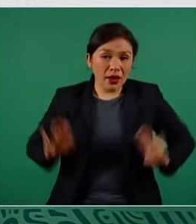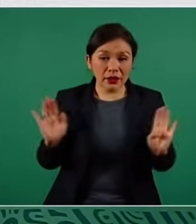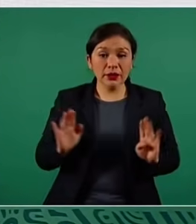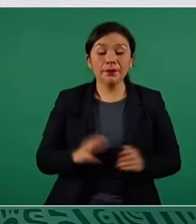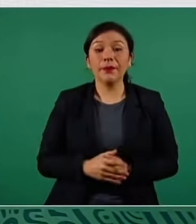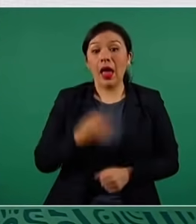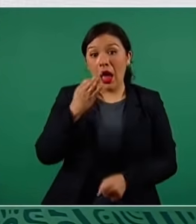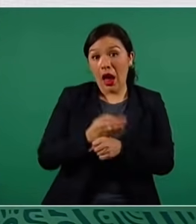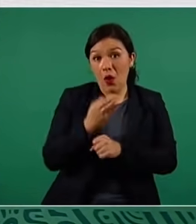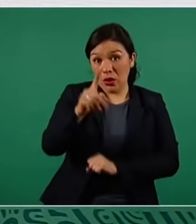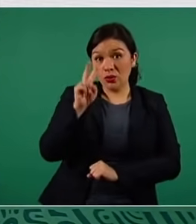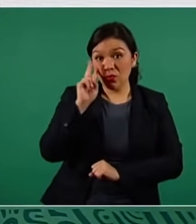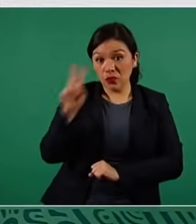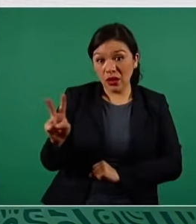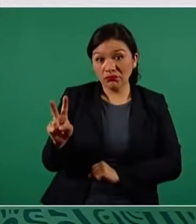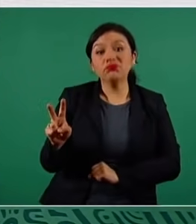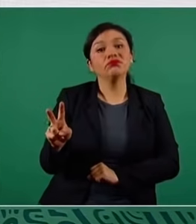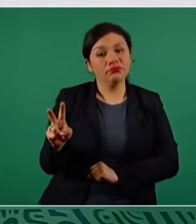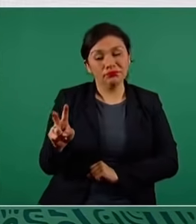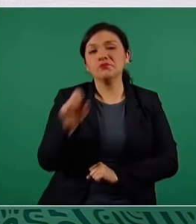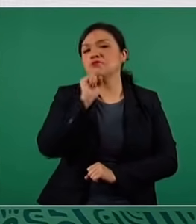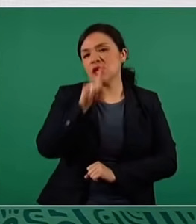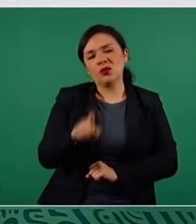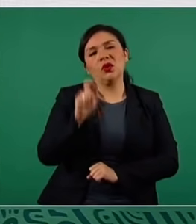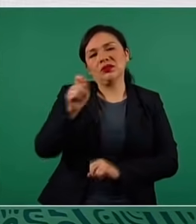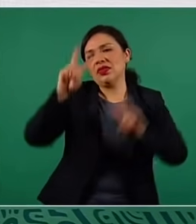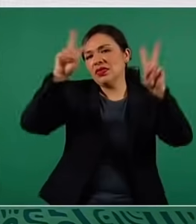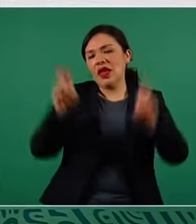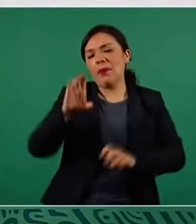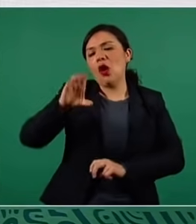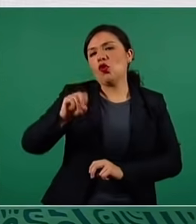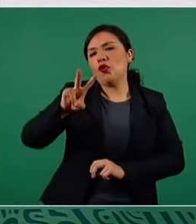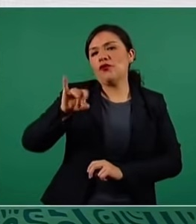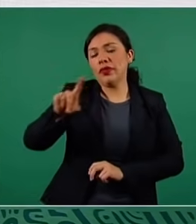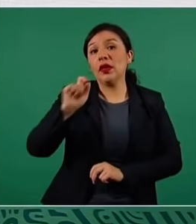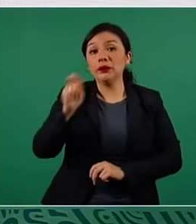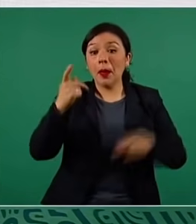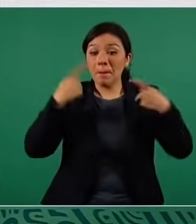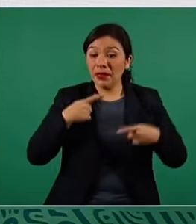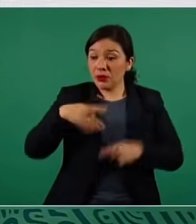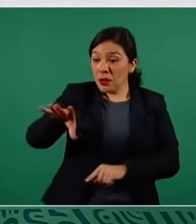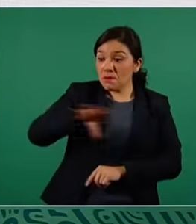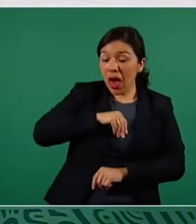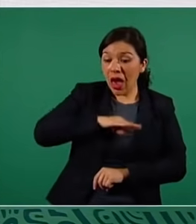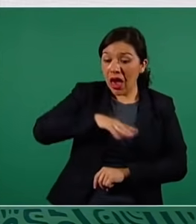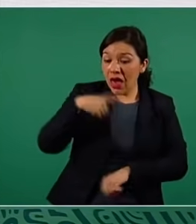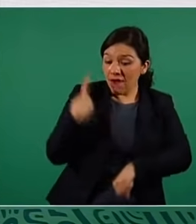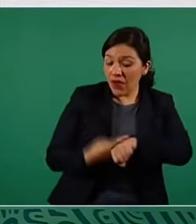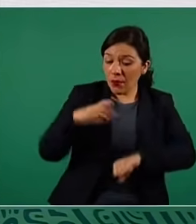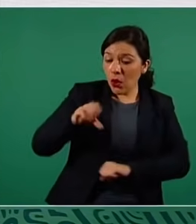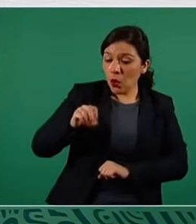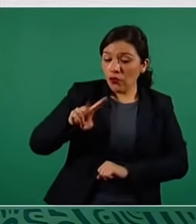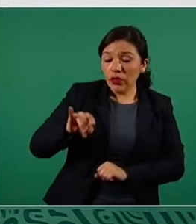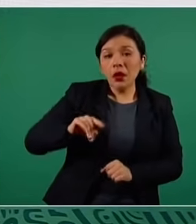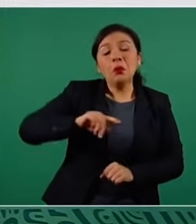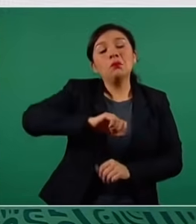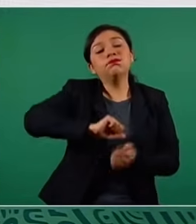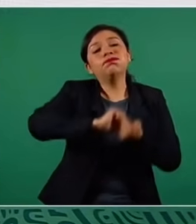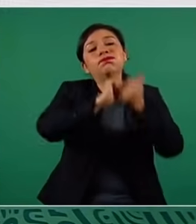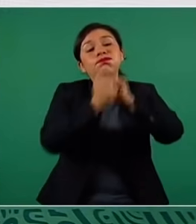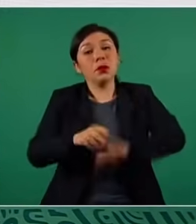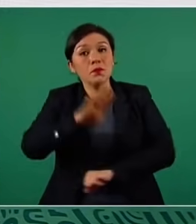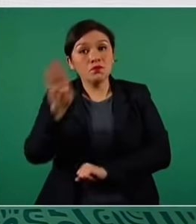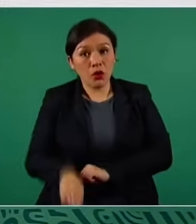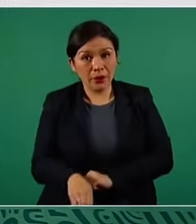situación desde luego es kobe la probabilidad de que una persona enferma de kobe muera de ccoo bits cuando tuvimos el